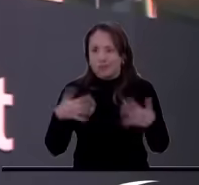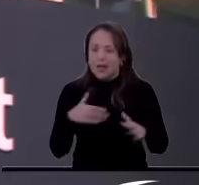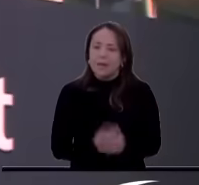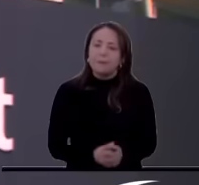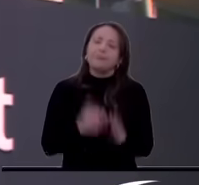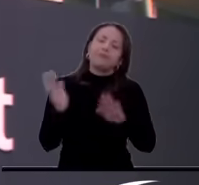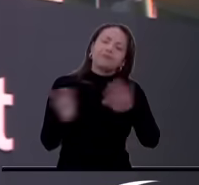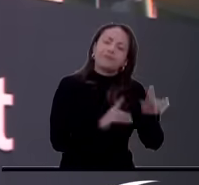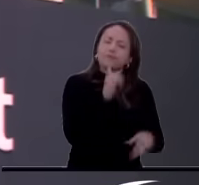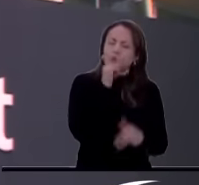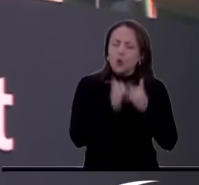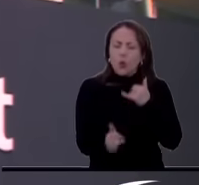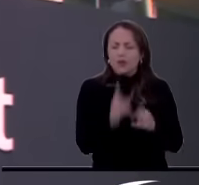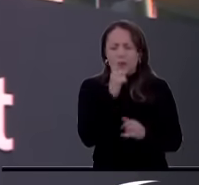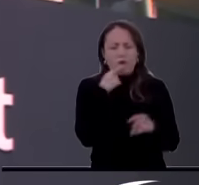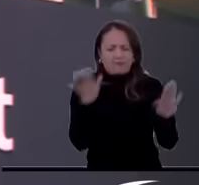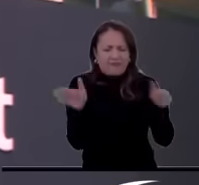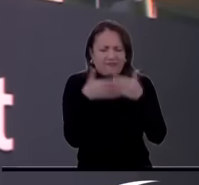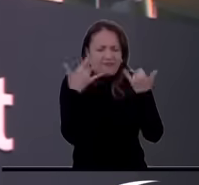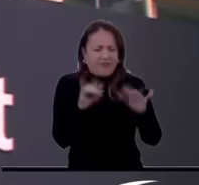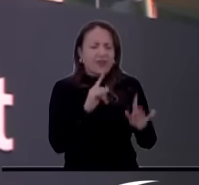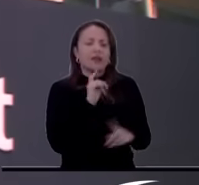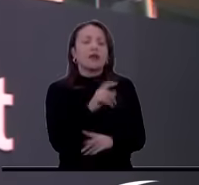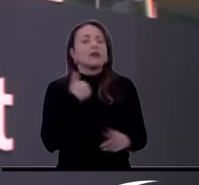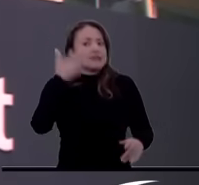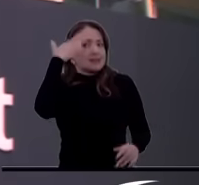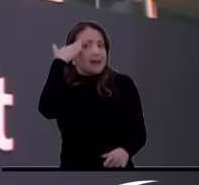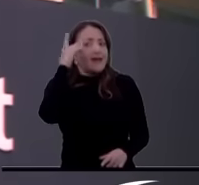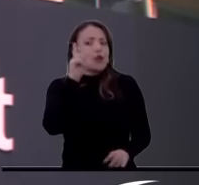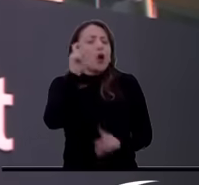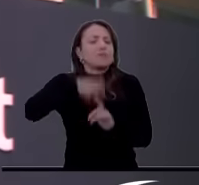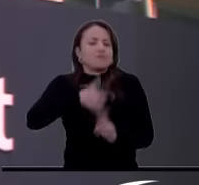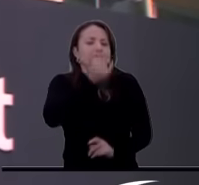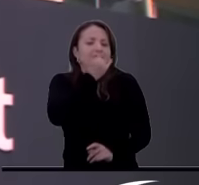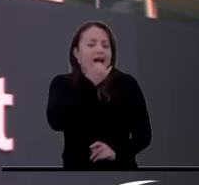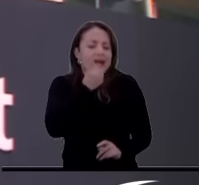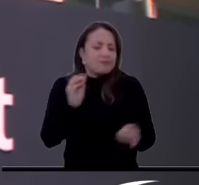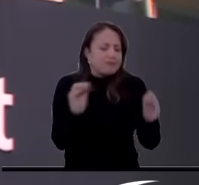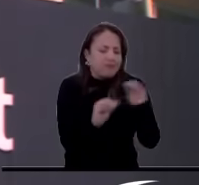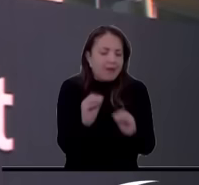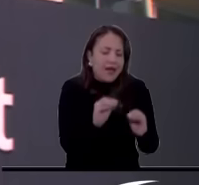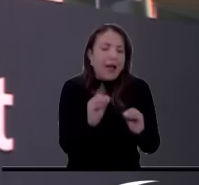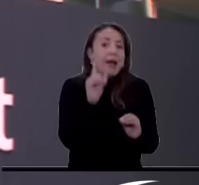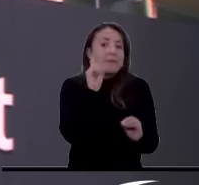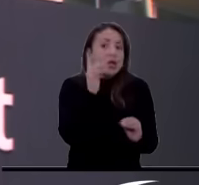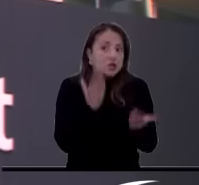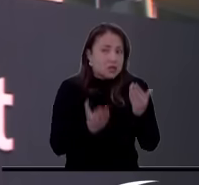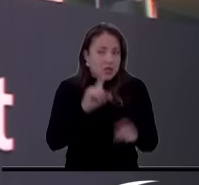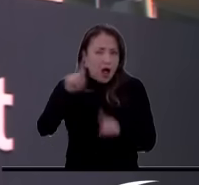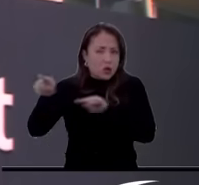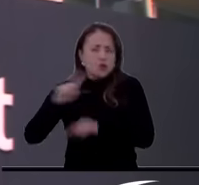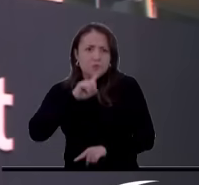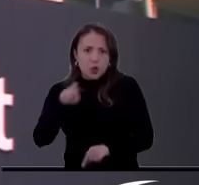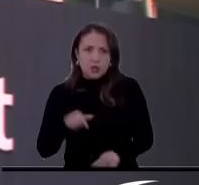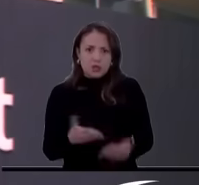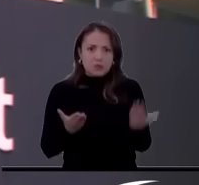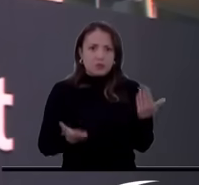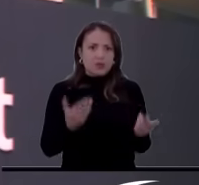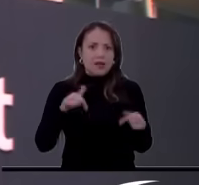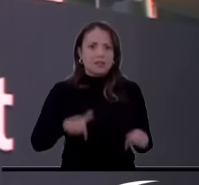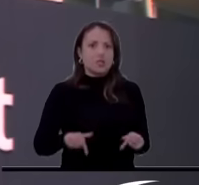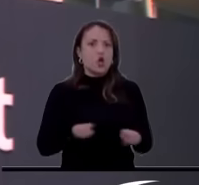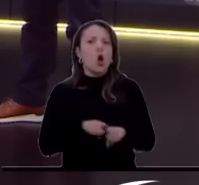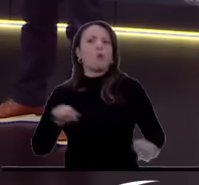sabemos que eso fue una falla humana pero muchos por ahí en la redes se están preguntando eso también podría ser el inicio o es encontrarnos en ese momento de la